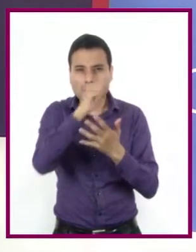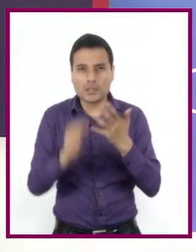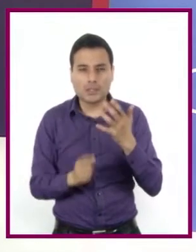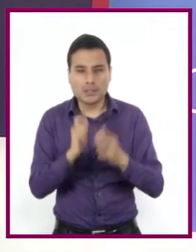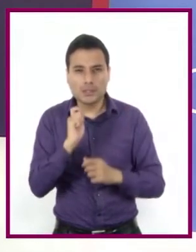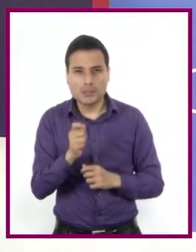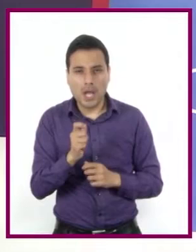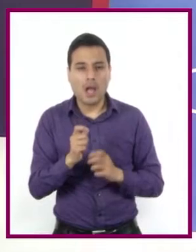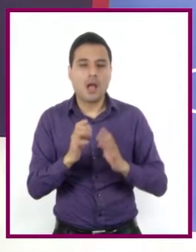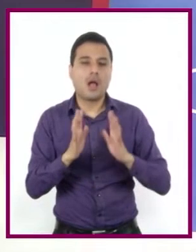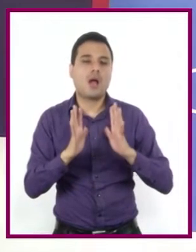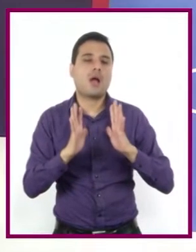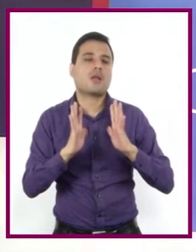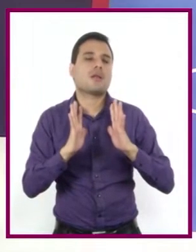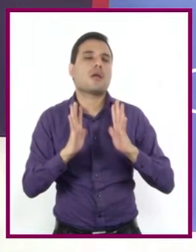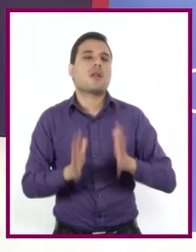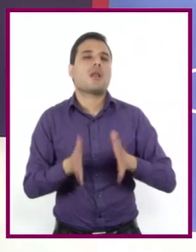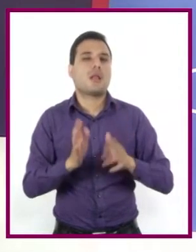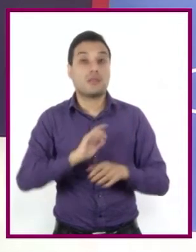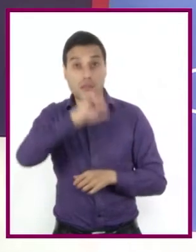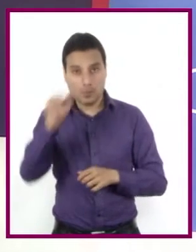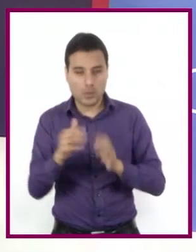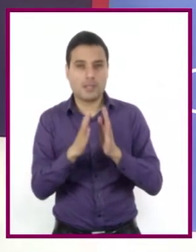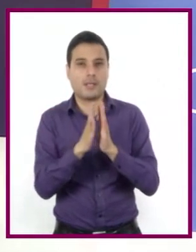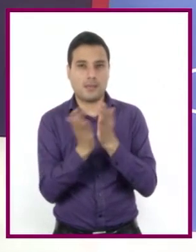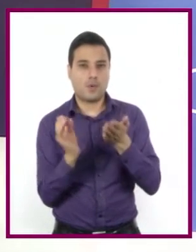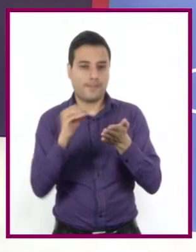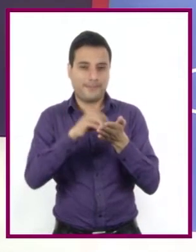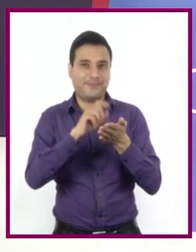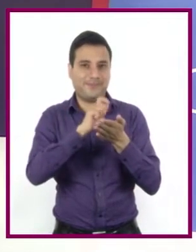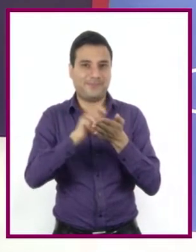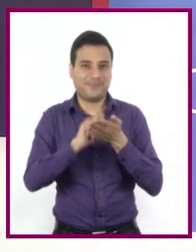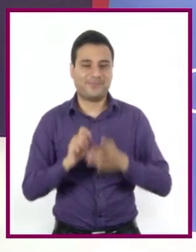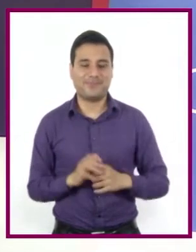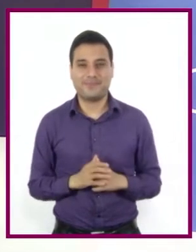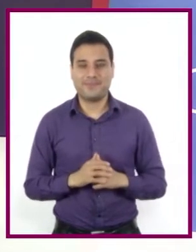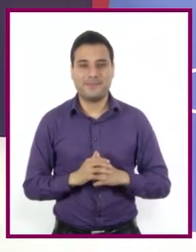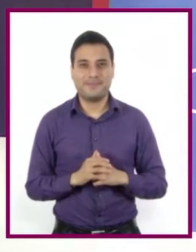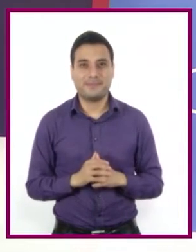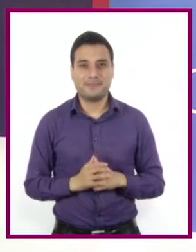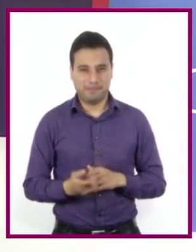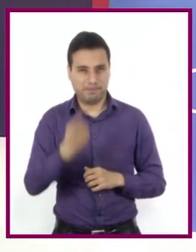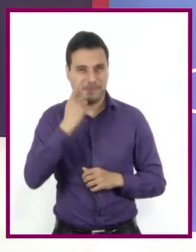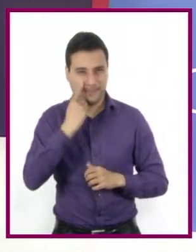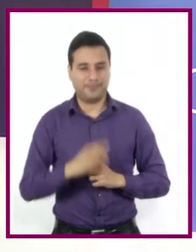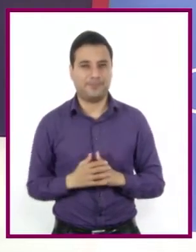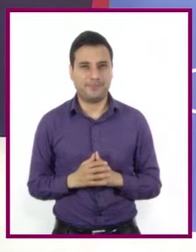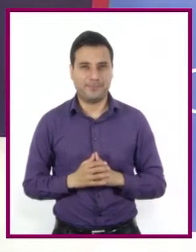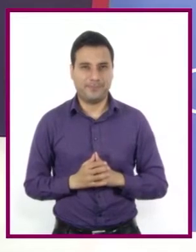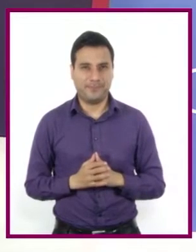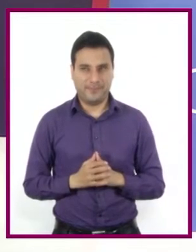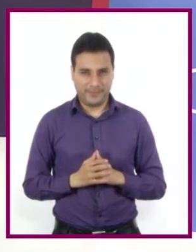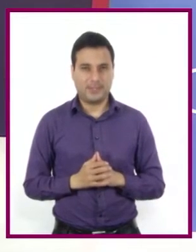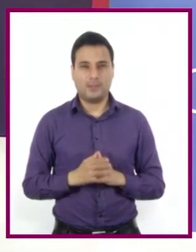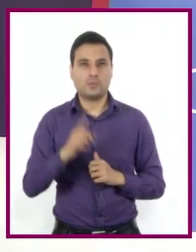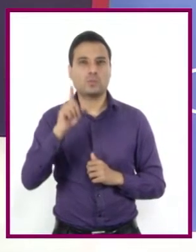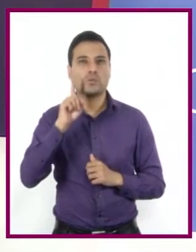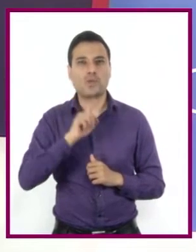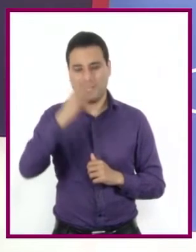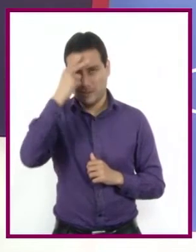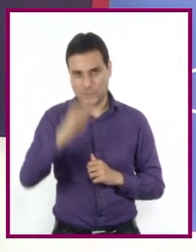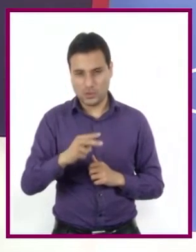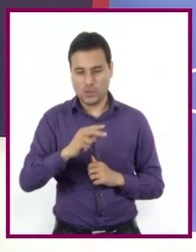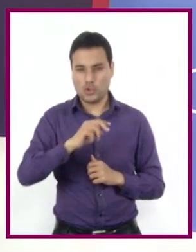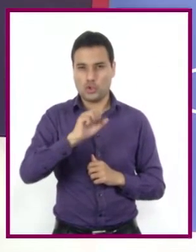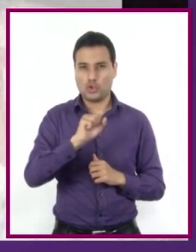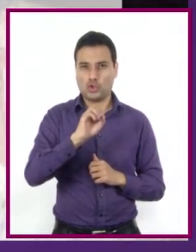verse reflejados en su creación artística y literaria. Escuchemos un poco más de la escritora mexicana Sor Juana Inés